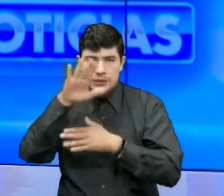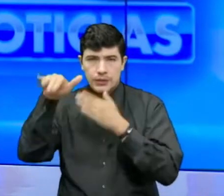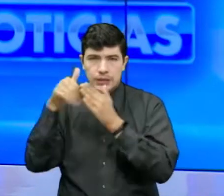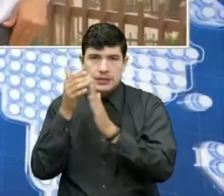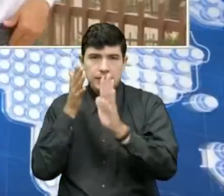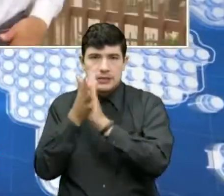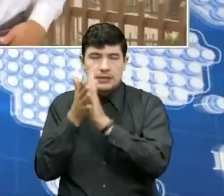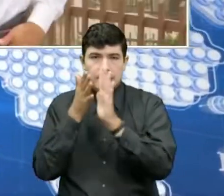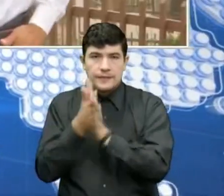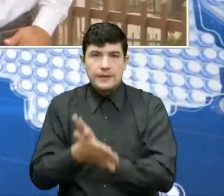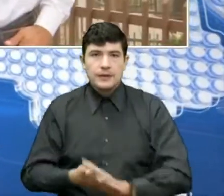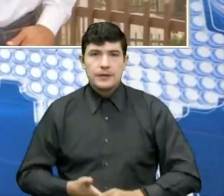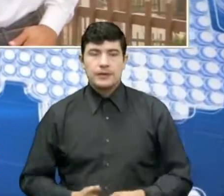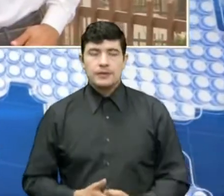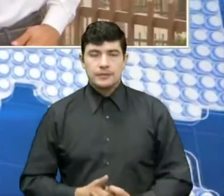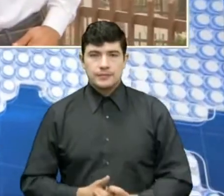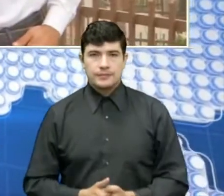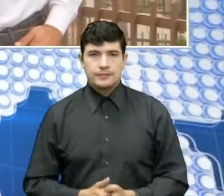tardes.